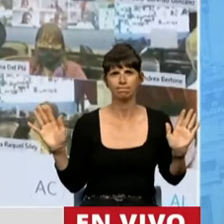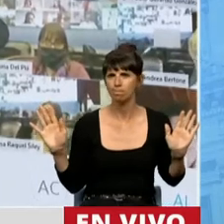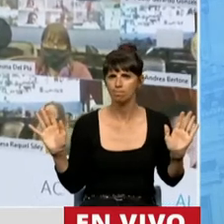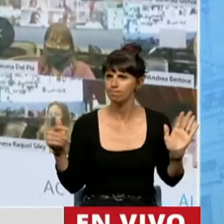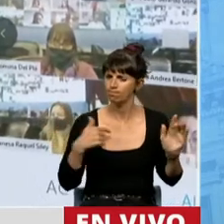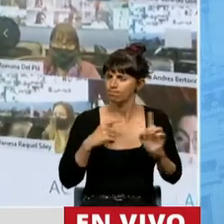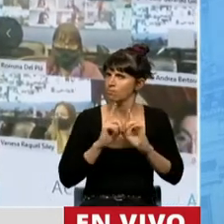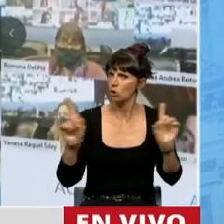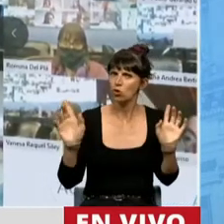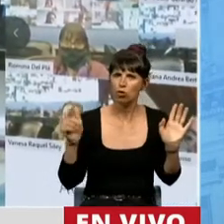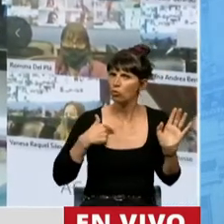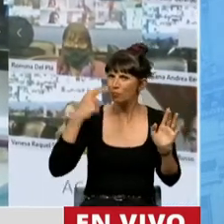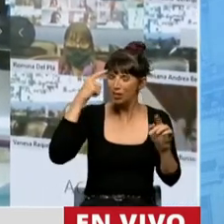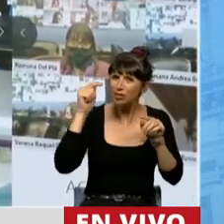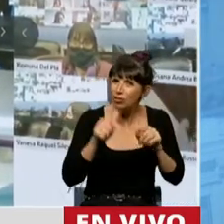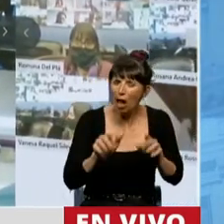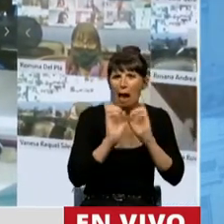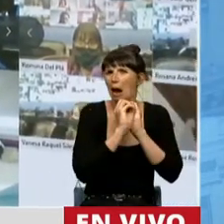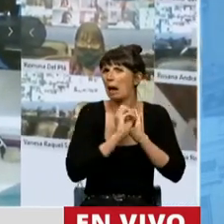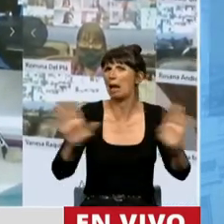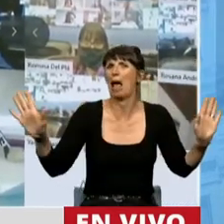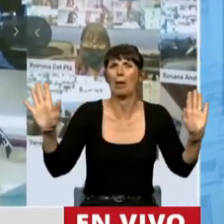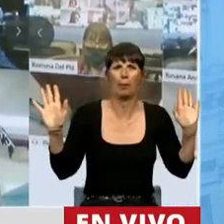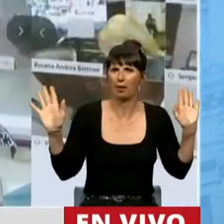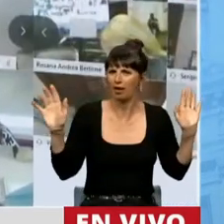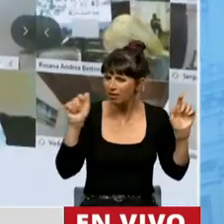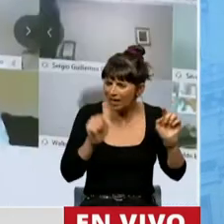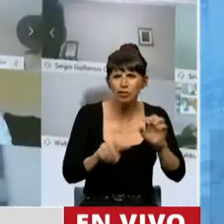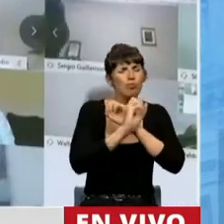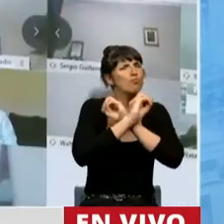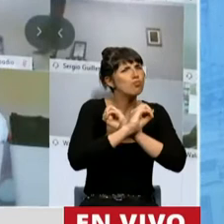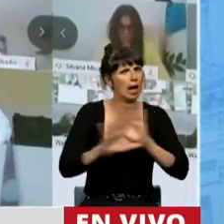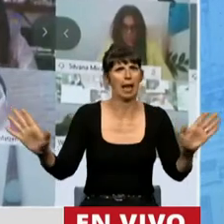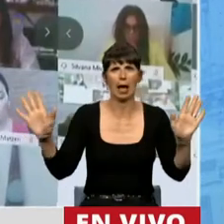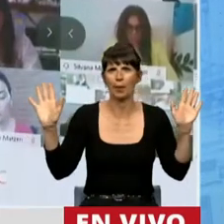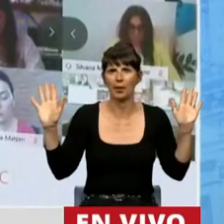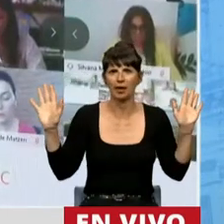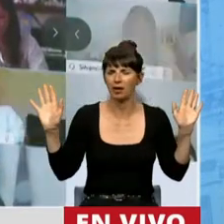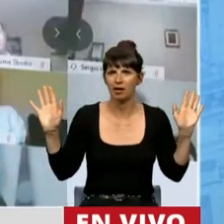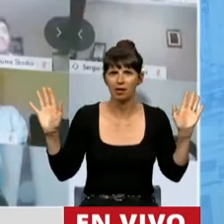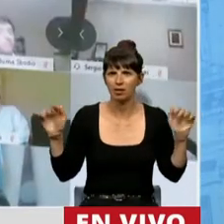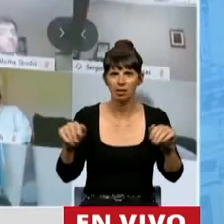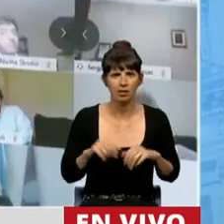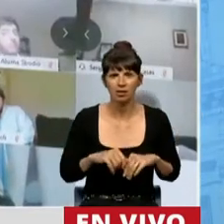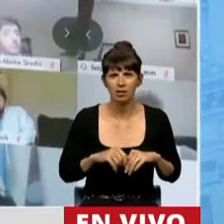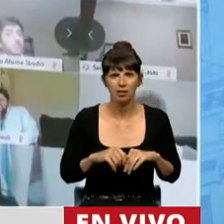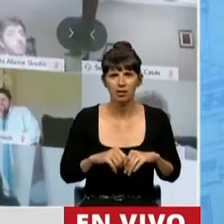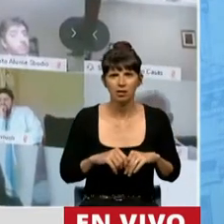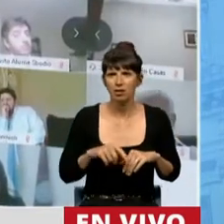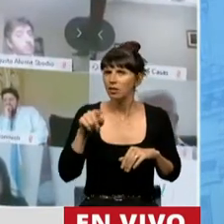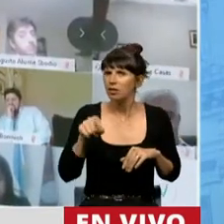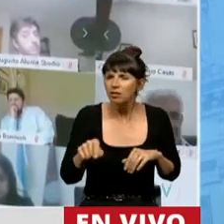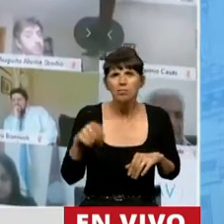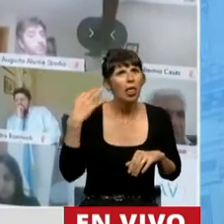Creo que estamos ante un hecho de una gravedad institucional sin precedente que obliga a que sin más se pronuncie